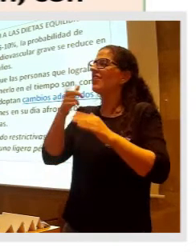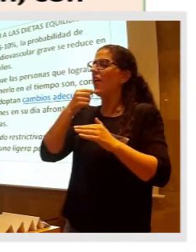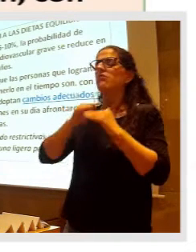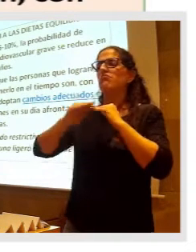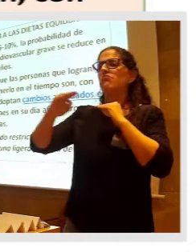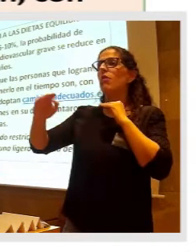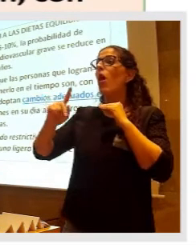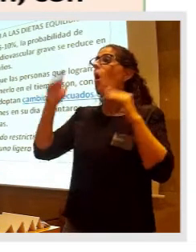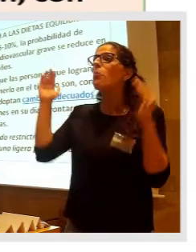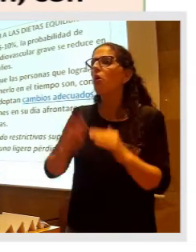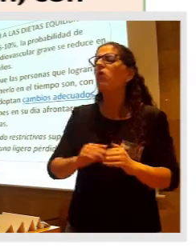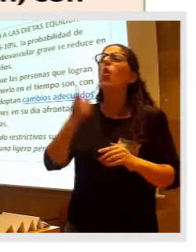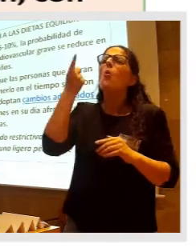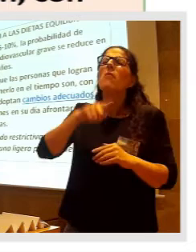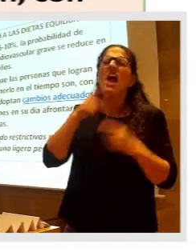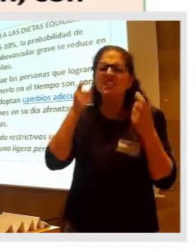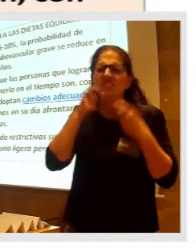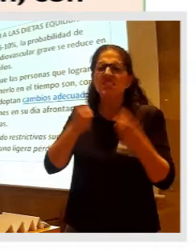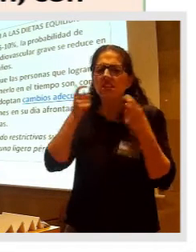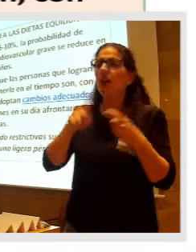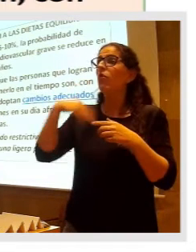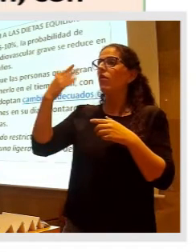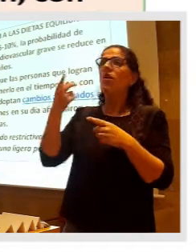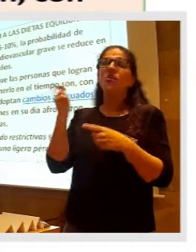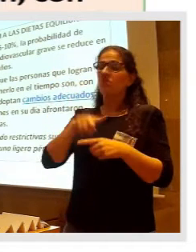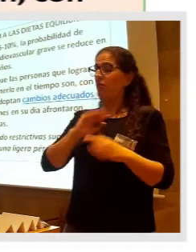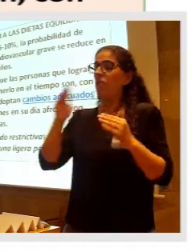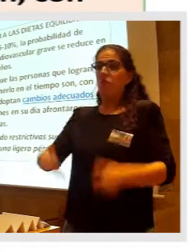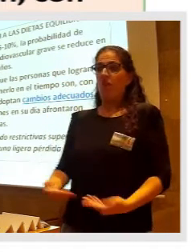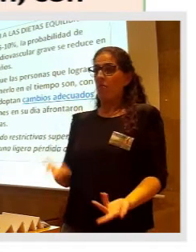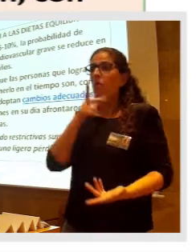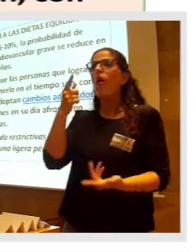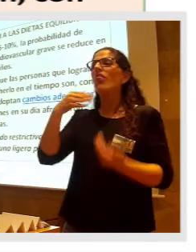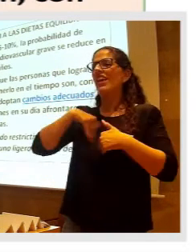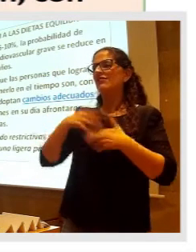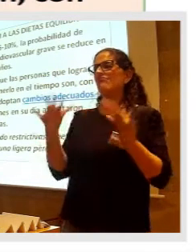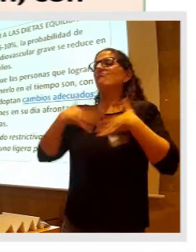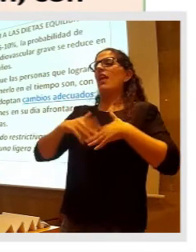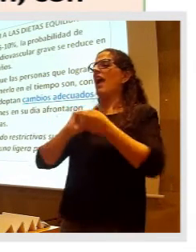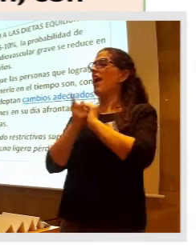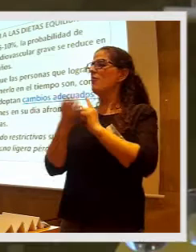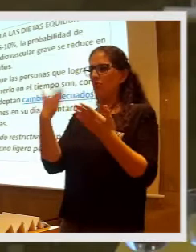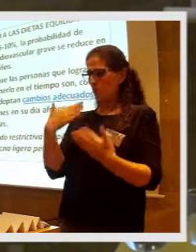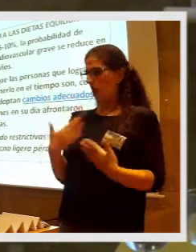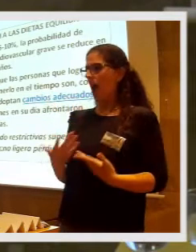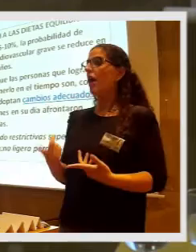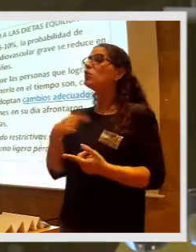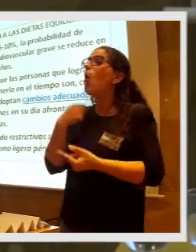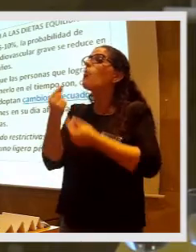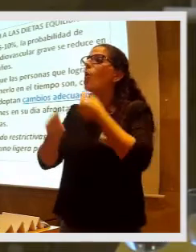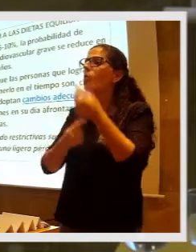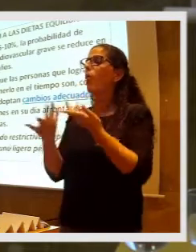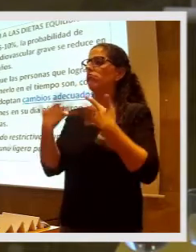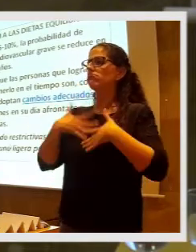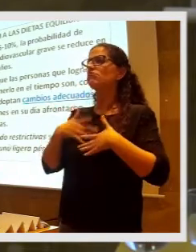pechuga de pollo y de ensalada. Eso a largo plazo evidentemente no se consigue nada, ¿de acuerdo? Y como decía, hay verdaderos peligros